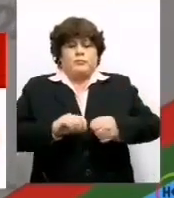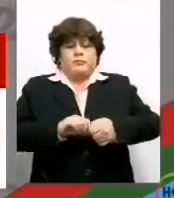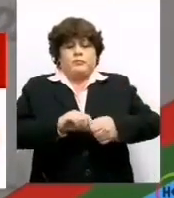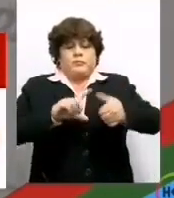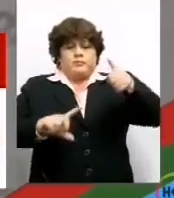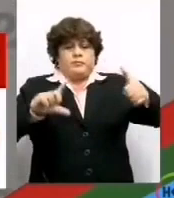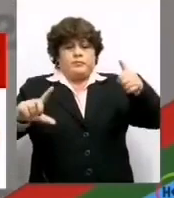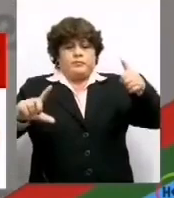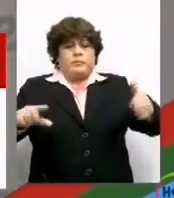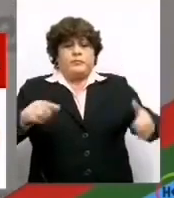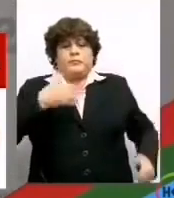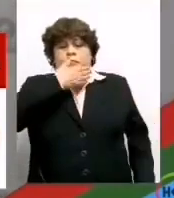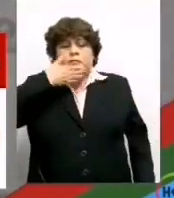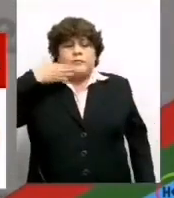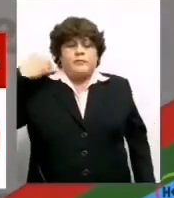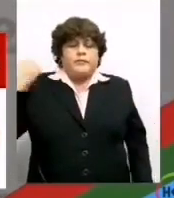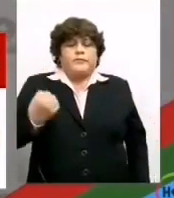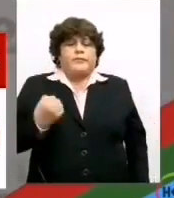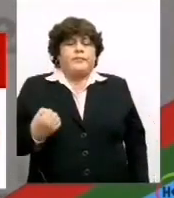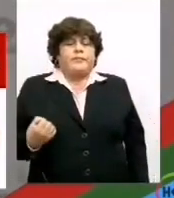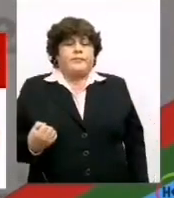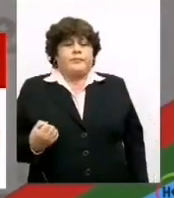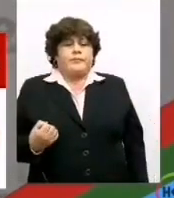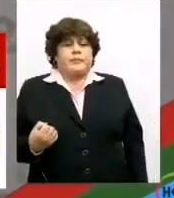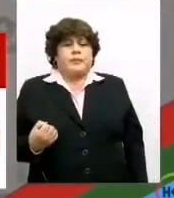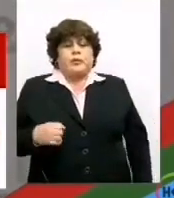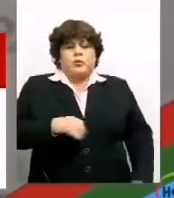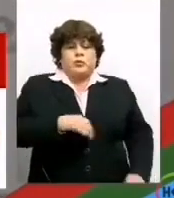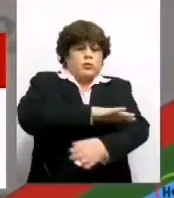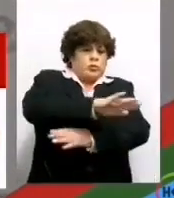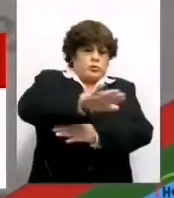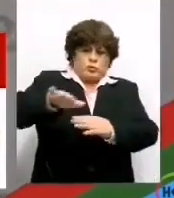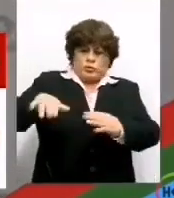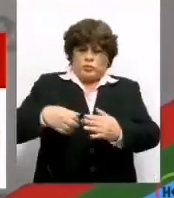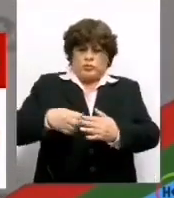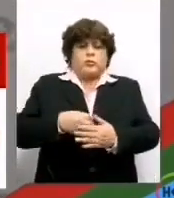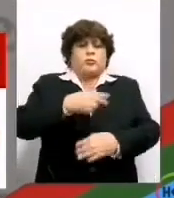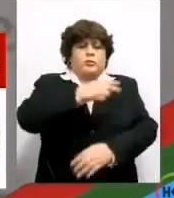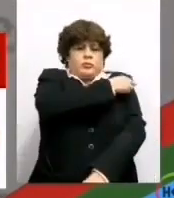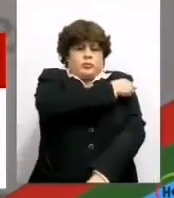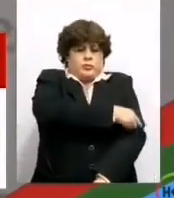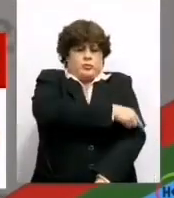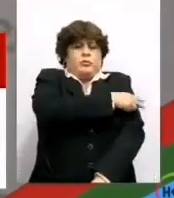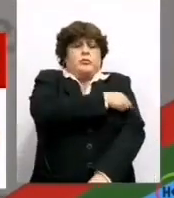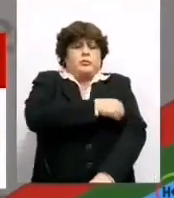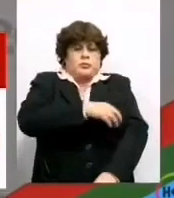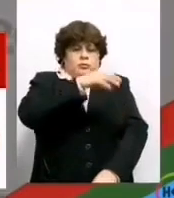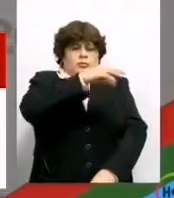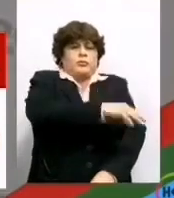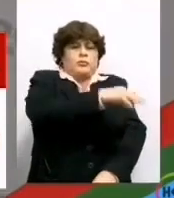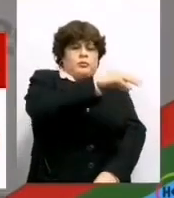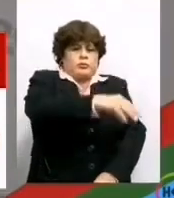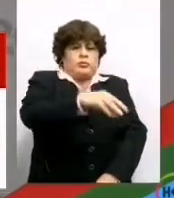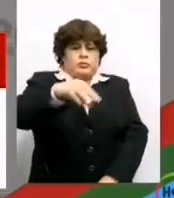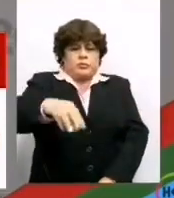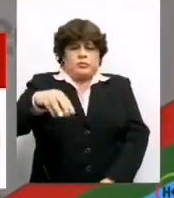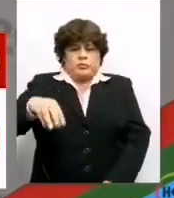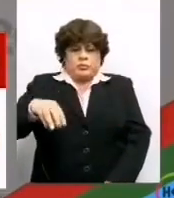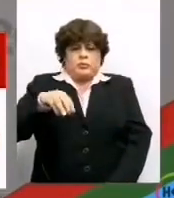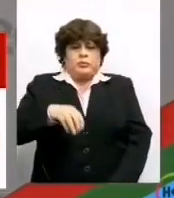de mejoramiento de todos los centros de salud y todas las puertas médicas